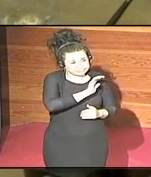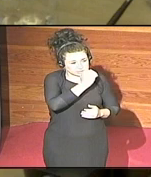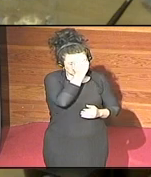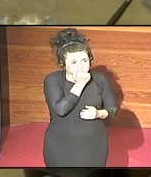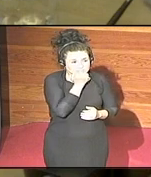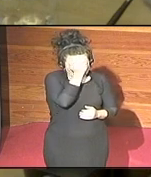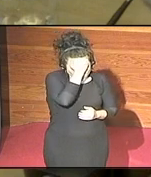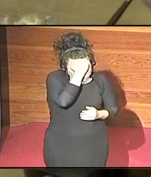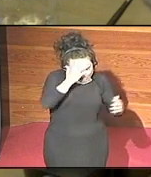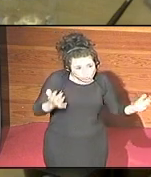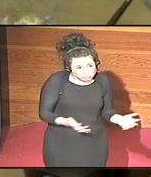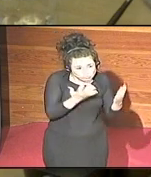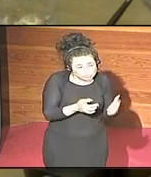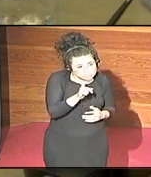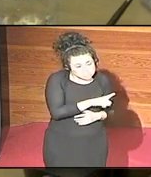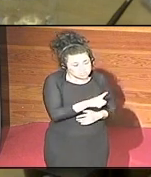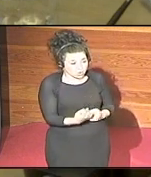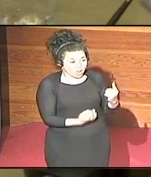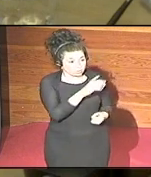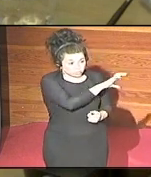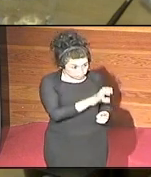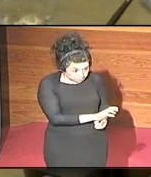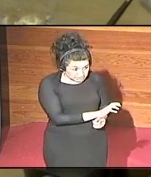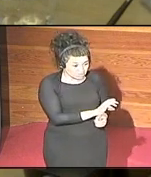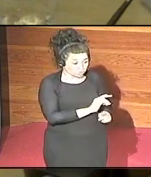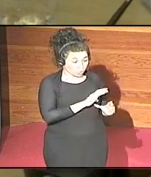hay grupos políticos que lo plantean,